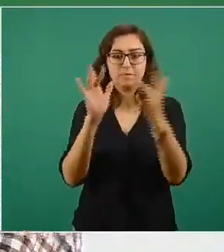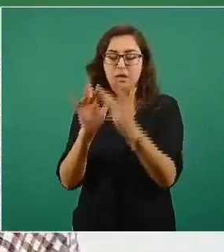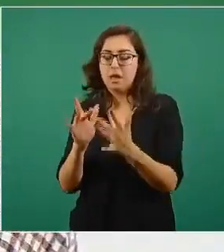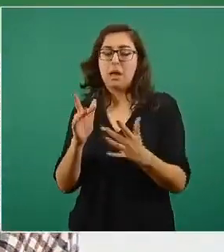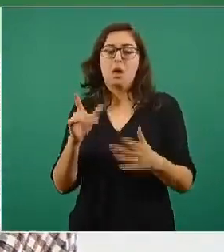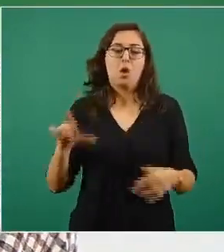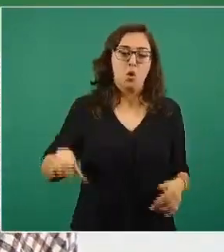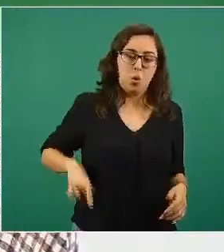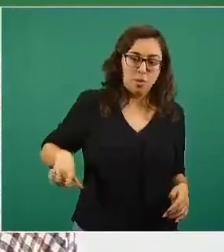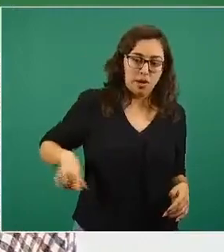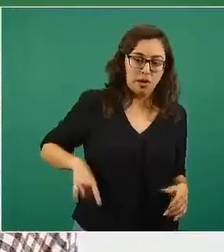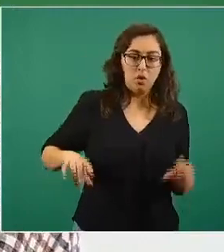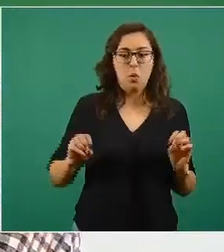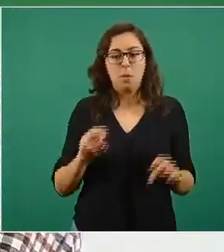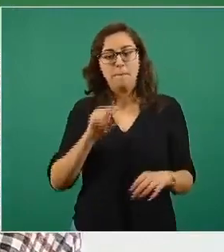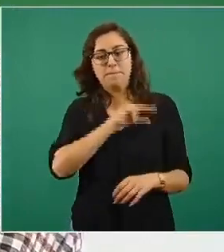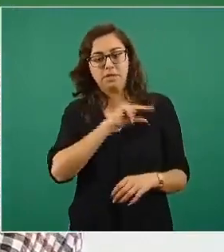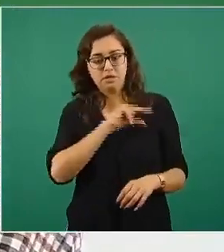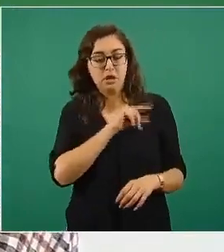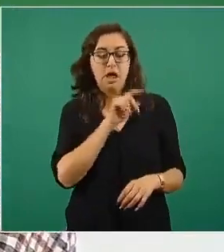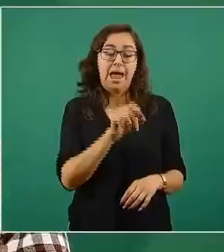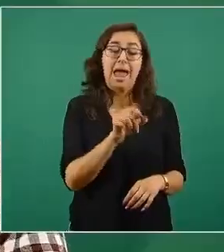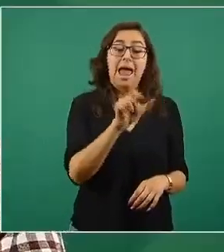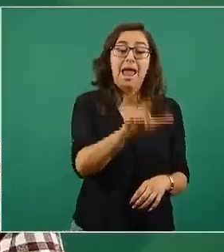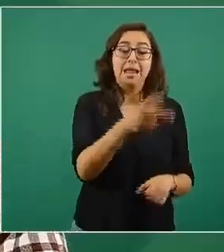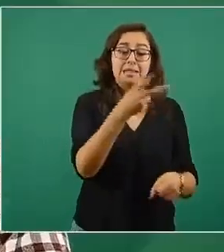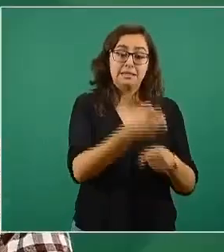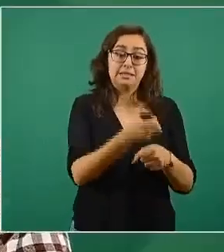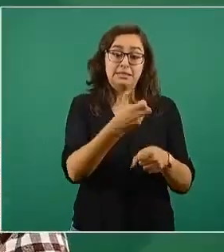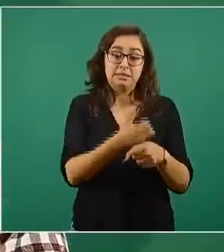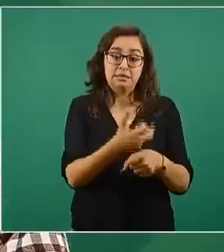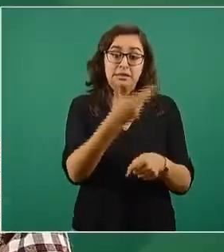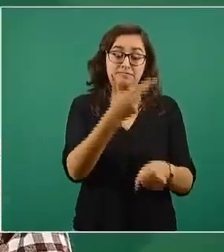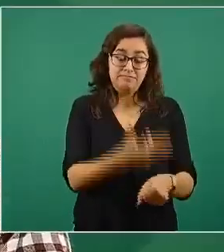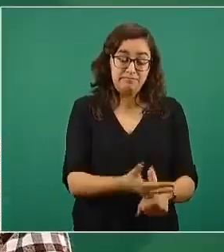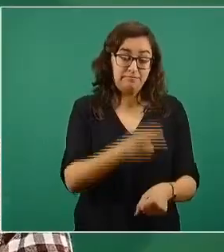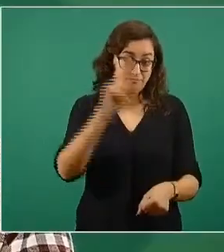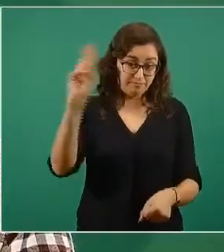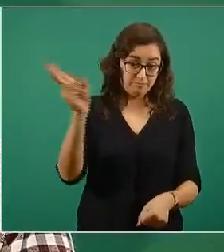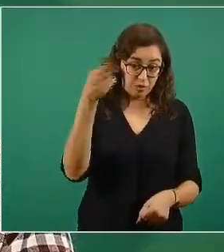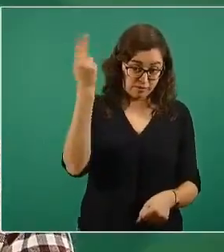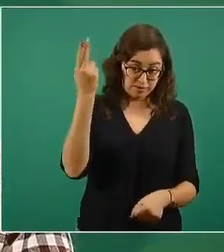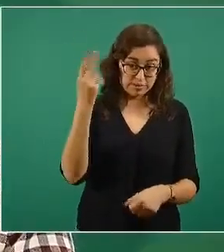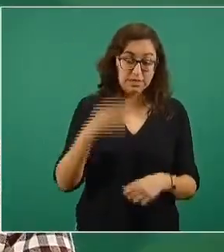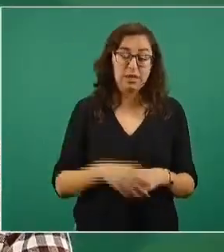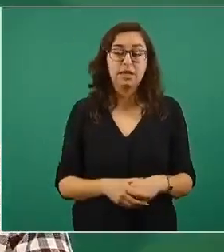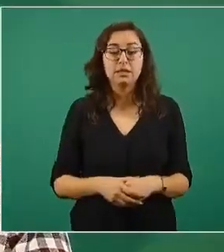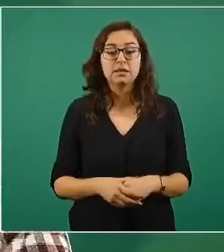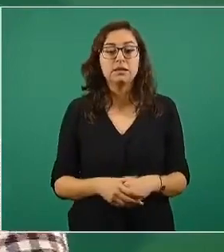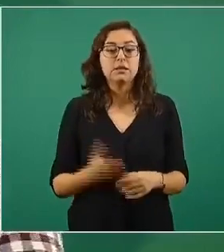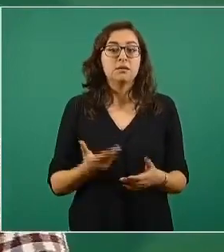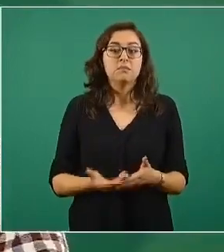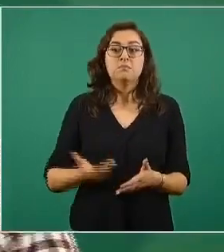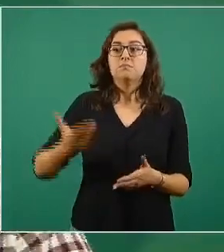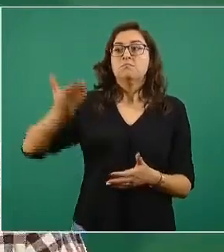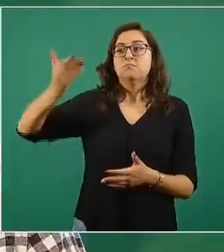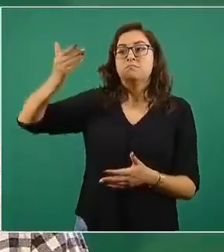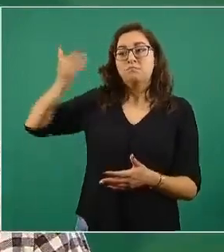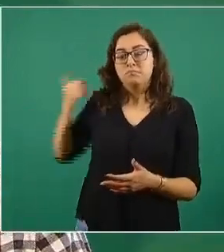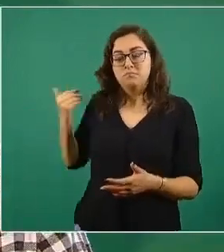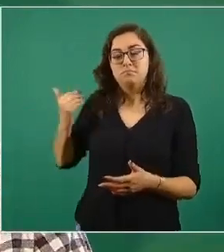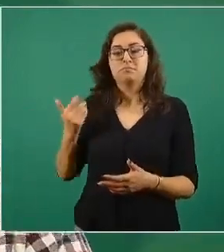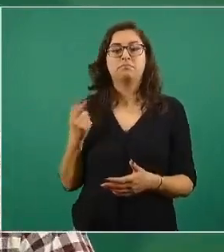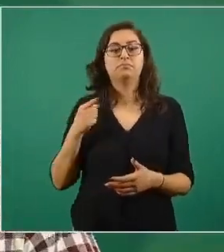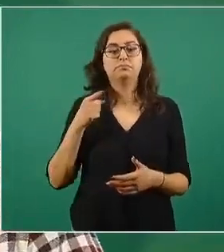privadas, precisamente por su carácter de subsecretario de Educación Superior. Y desde hace varios meses él coordinó a